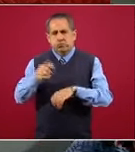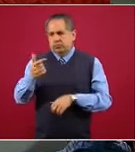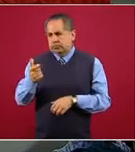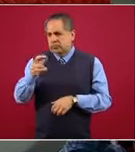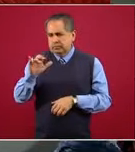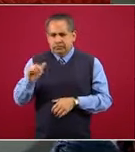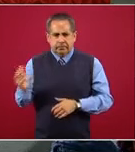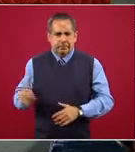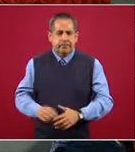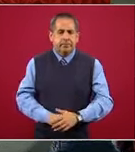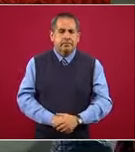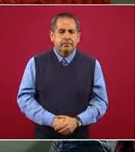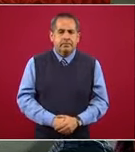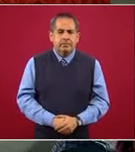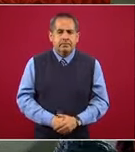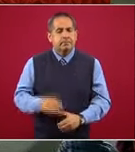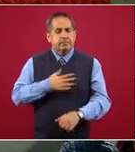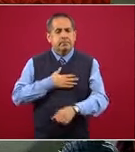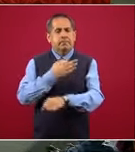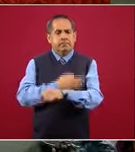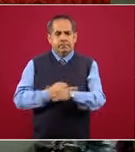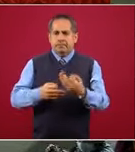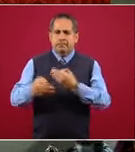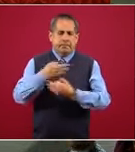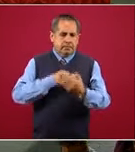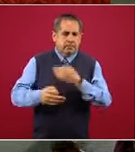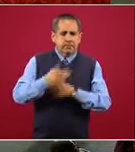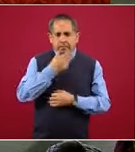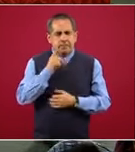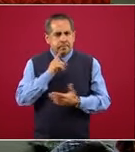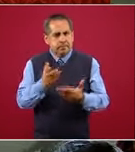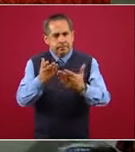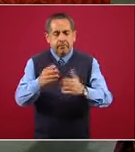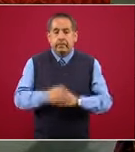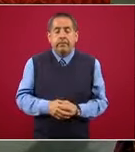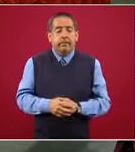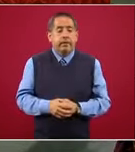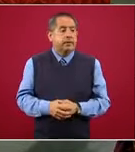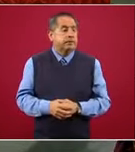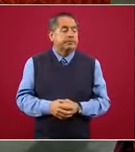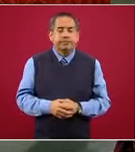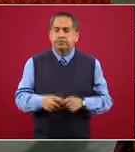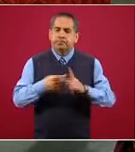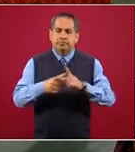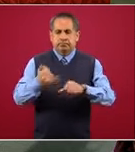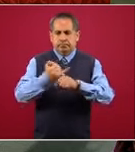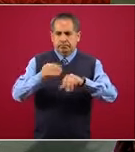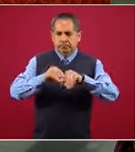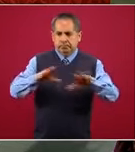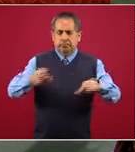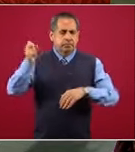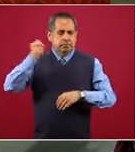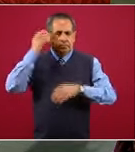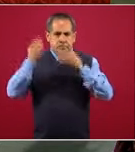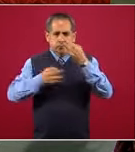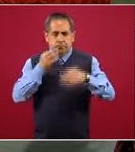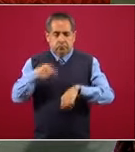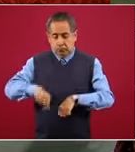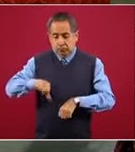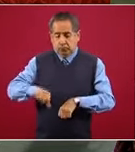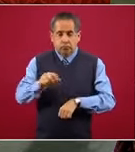suyo. Muy buenas tardes a todas y todos. Vamos a empezar con el informe técnico de la conferencia vespertina